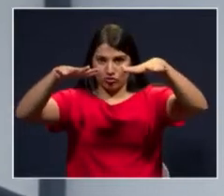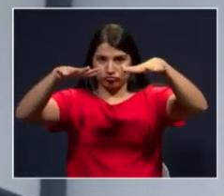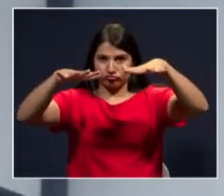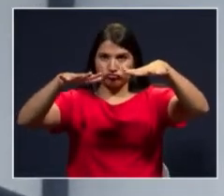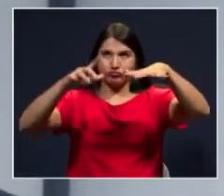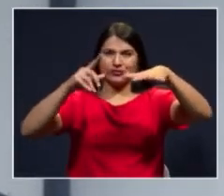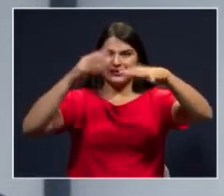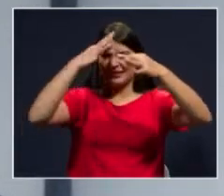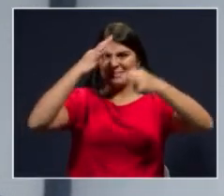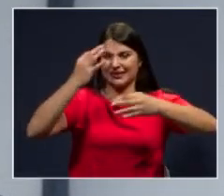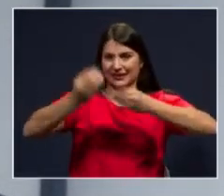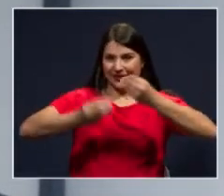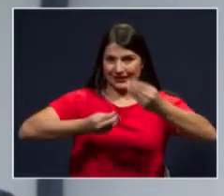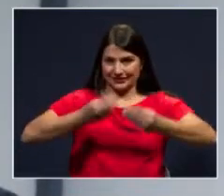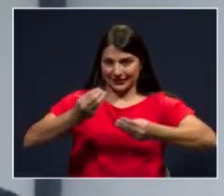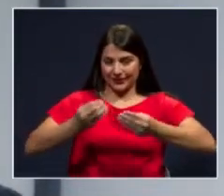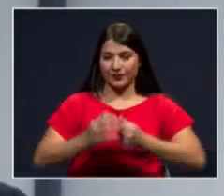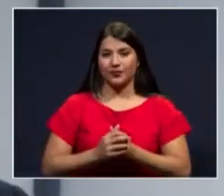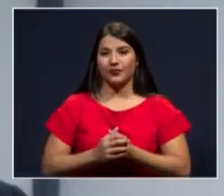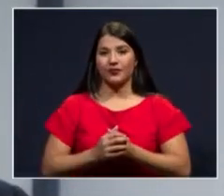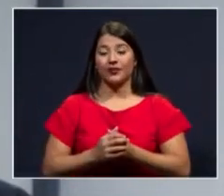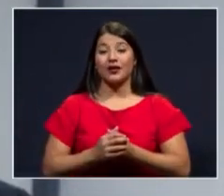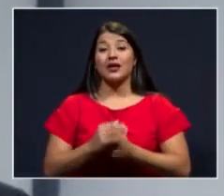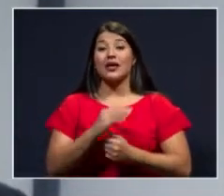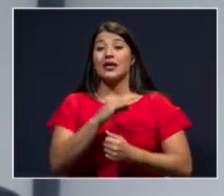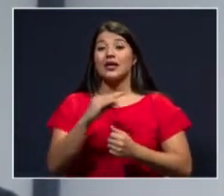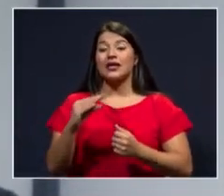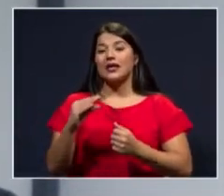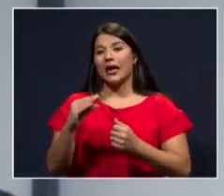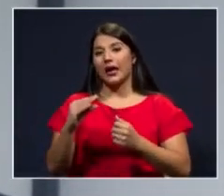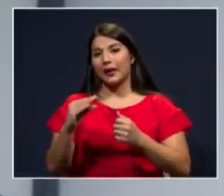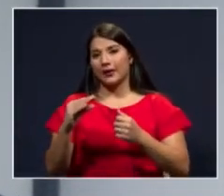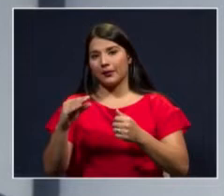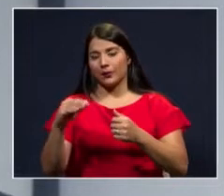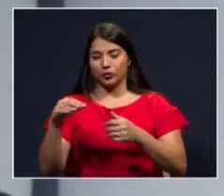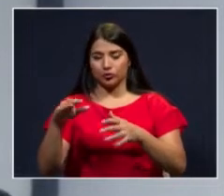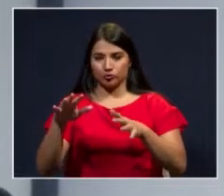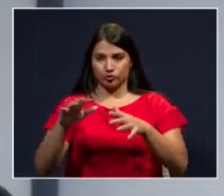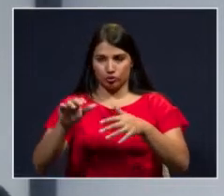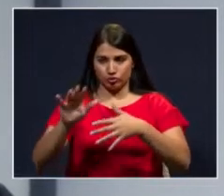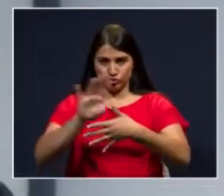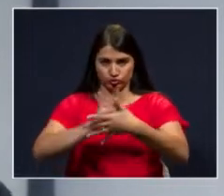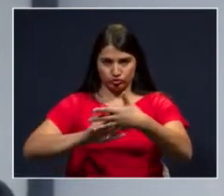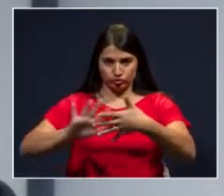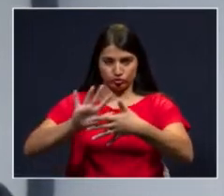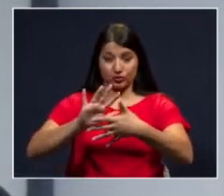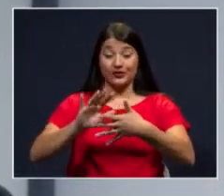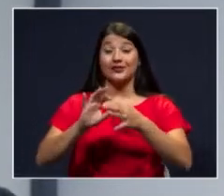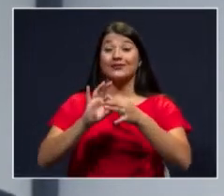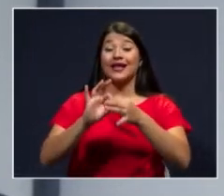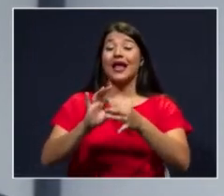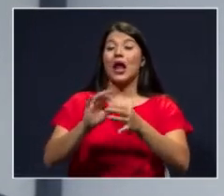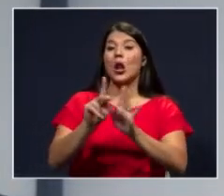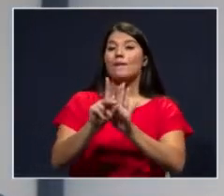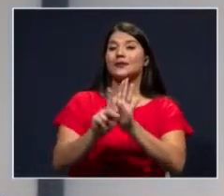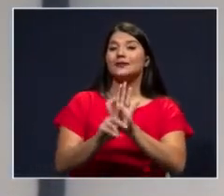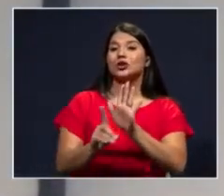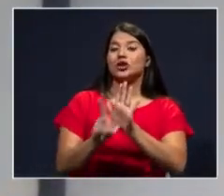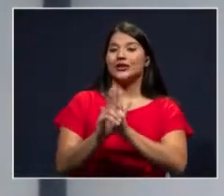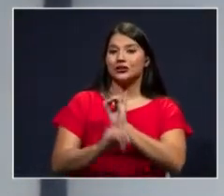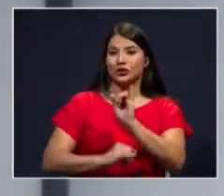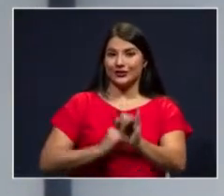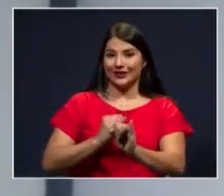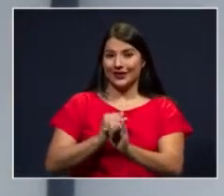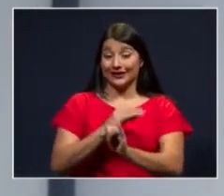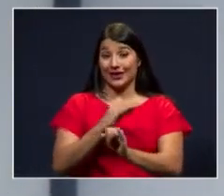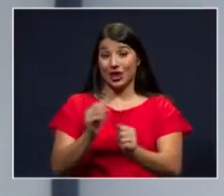territoriales y plataformas continental e insular, de acuerdo con los principios del derecho internacional y